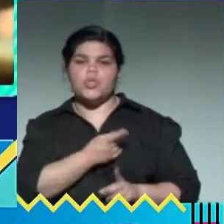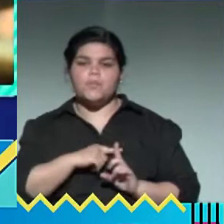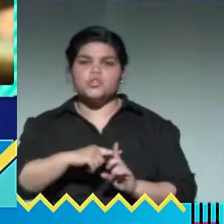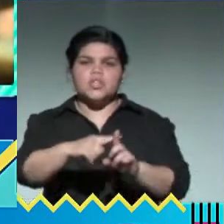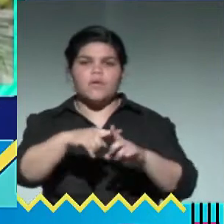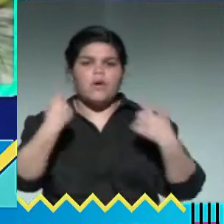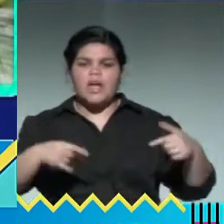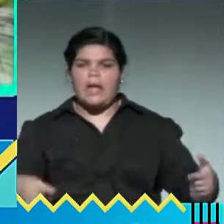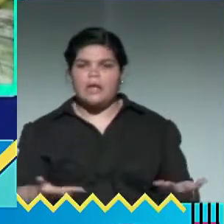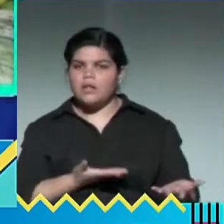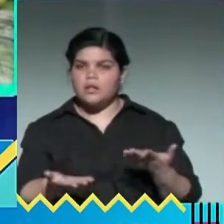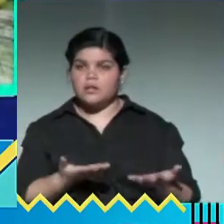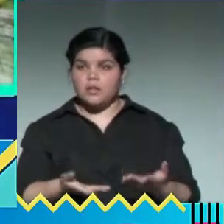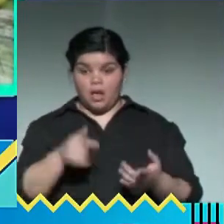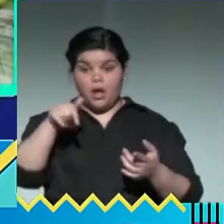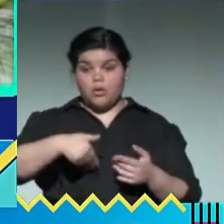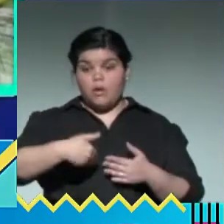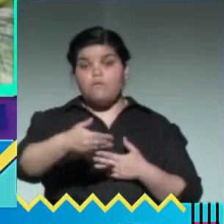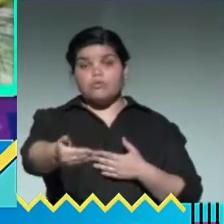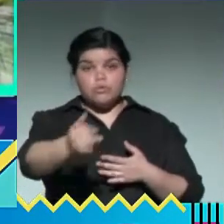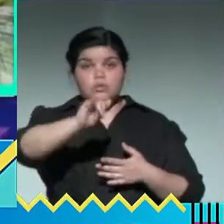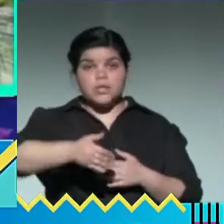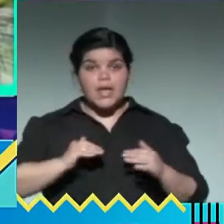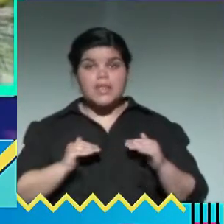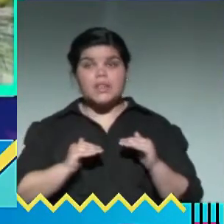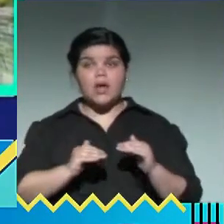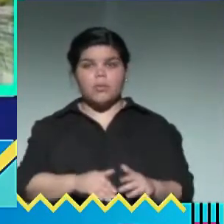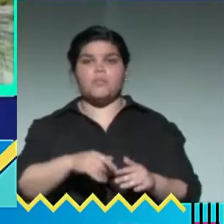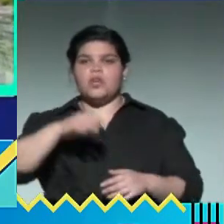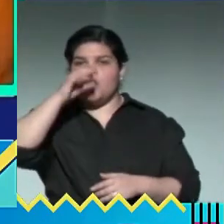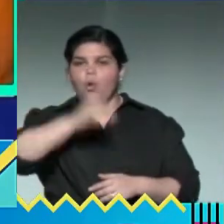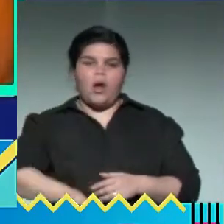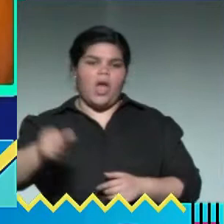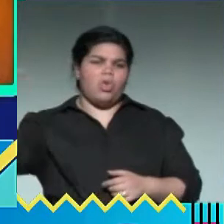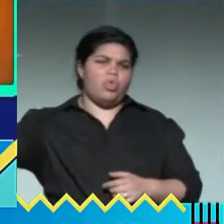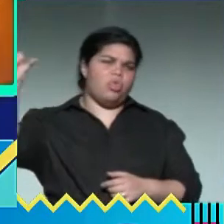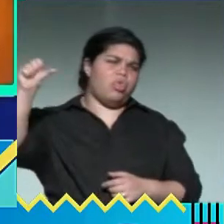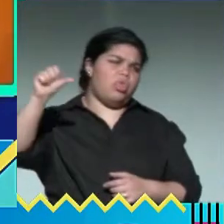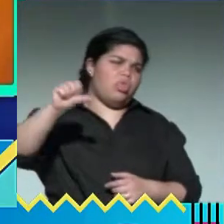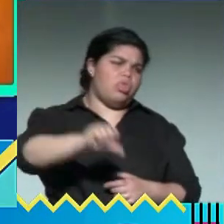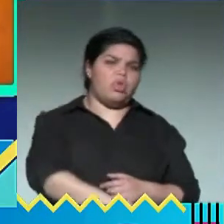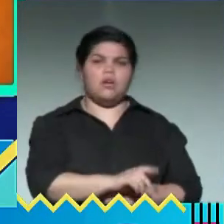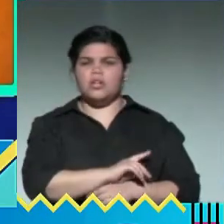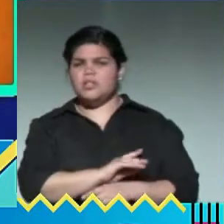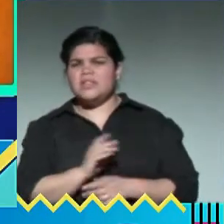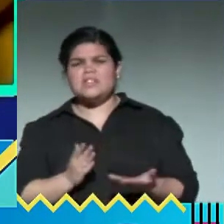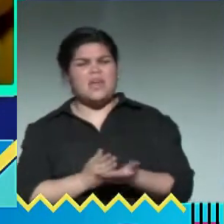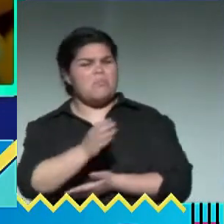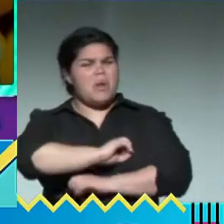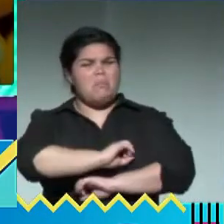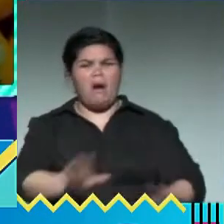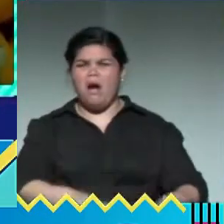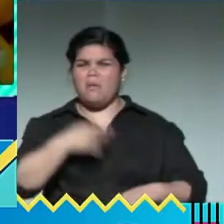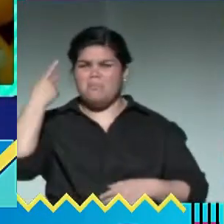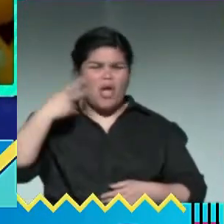oportunidad de estabilizarnos en algún punto, porque esto no puede ser una caída eterna, digamos, esto de pensar que todo cada vez es peor y que mañana vamos a